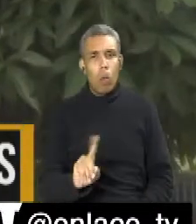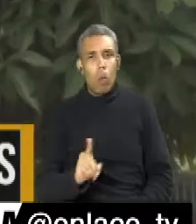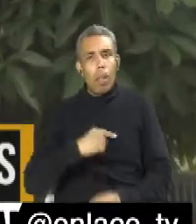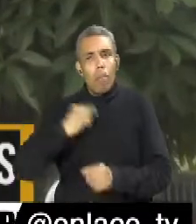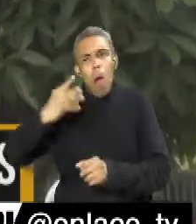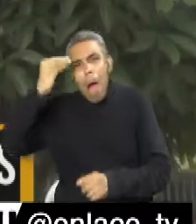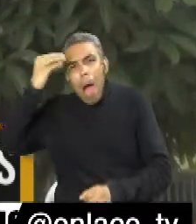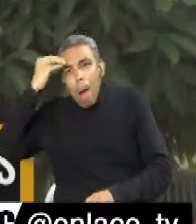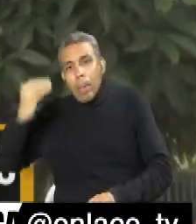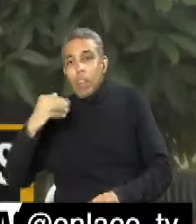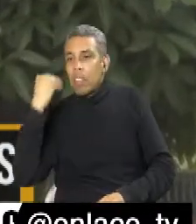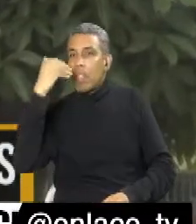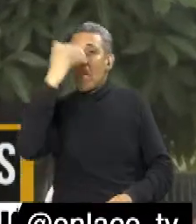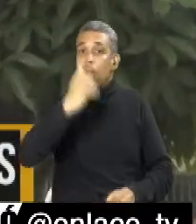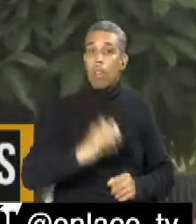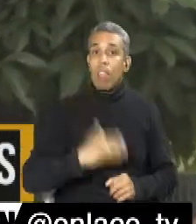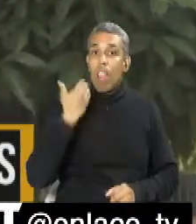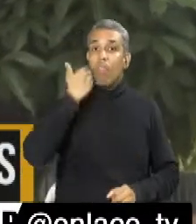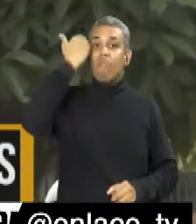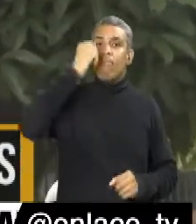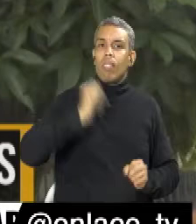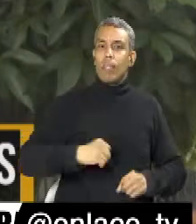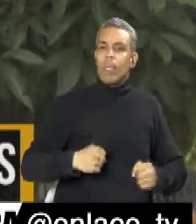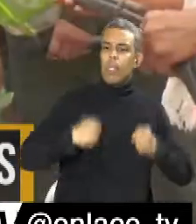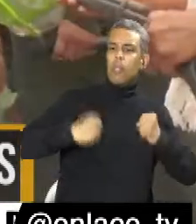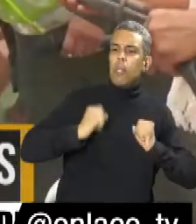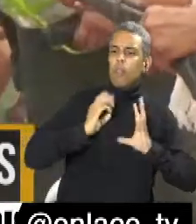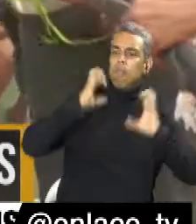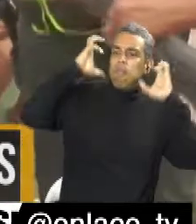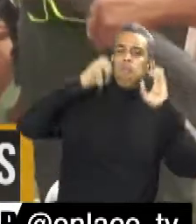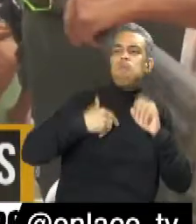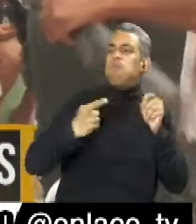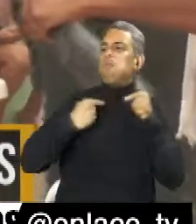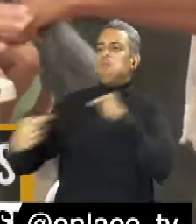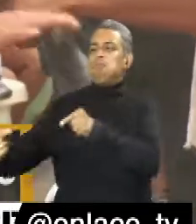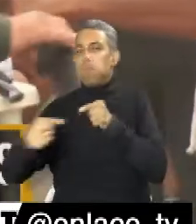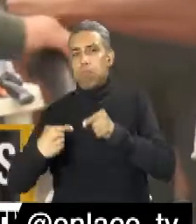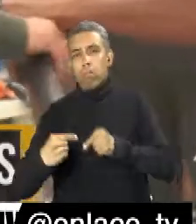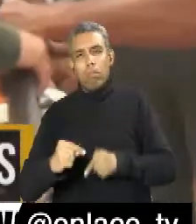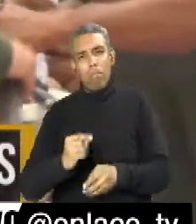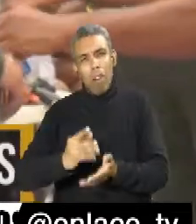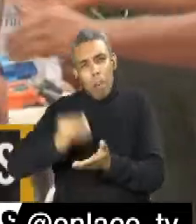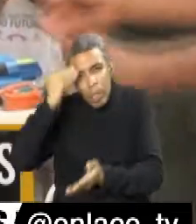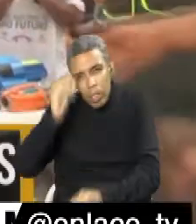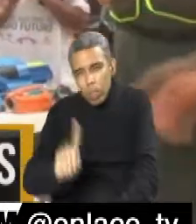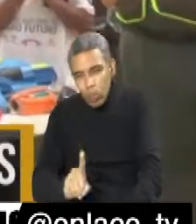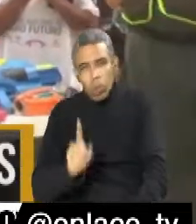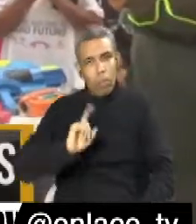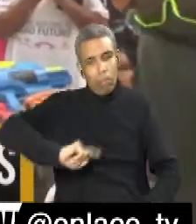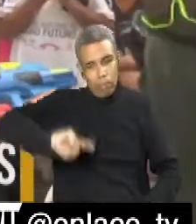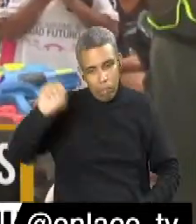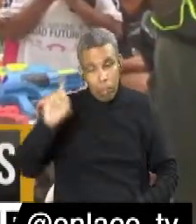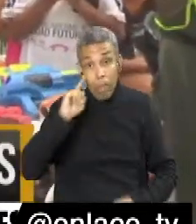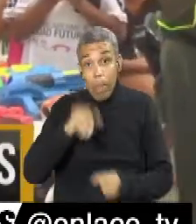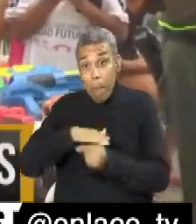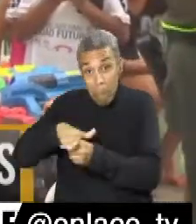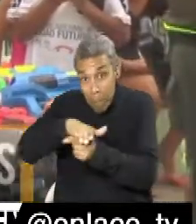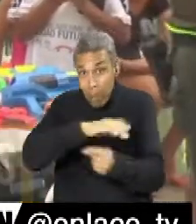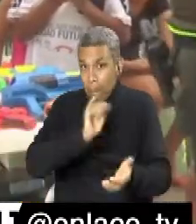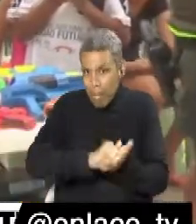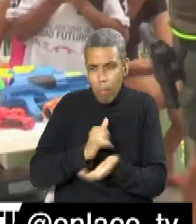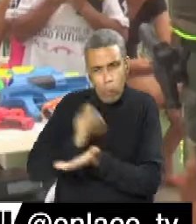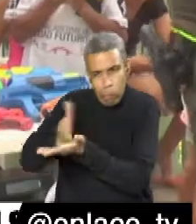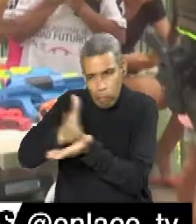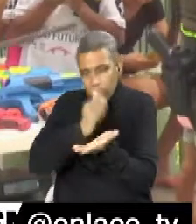estados de violencia en nuestros niños del barrio. De acuerdo con los uniformados, este tipo de campaña será replicada en otros sectores populares de